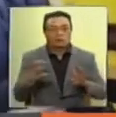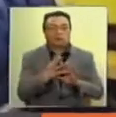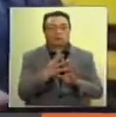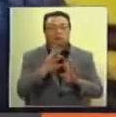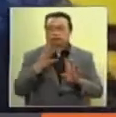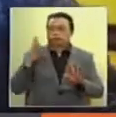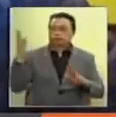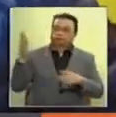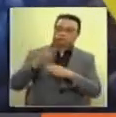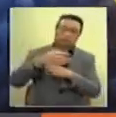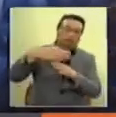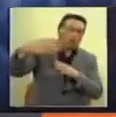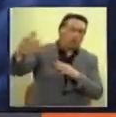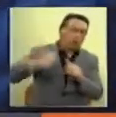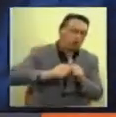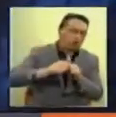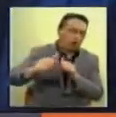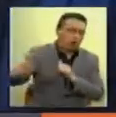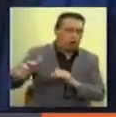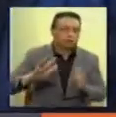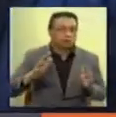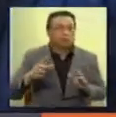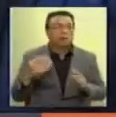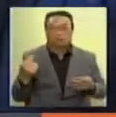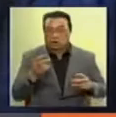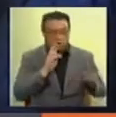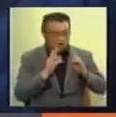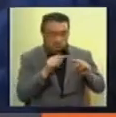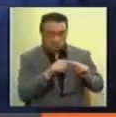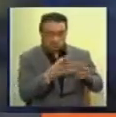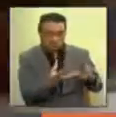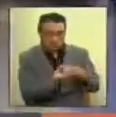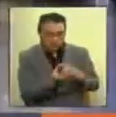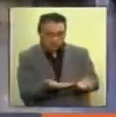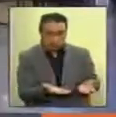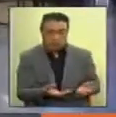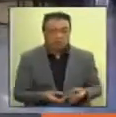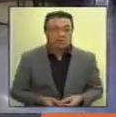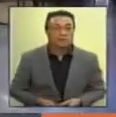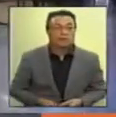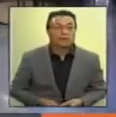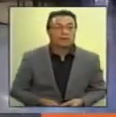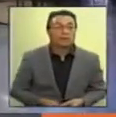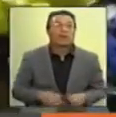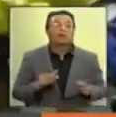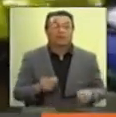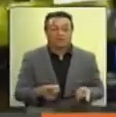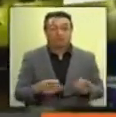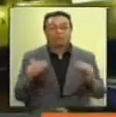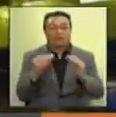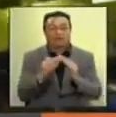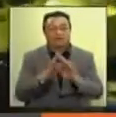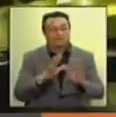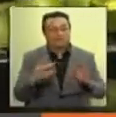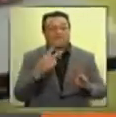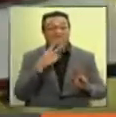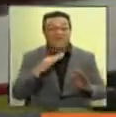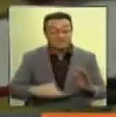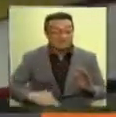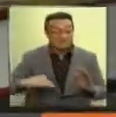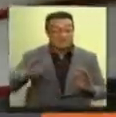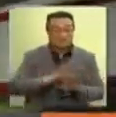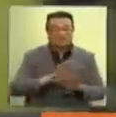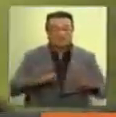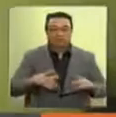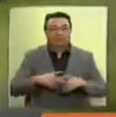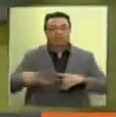fila hasta la mitad de la cuadra para poder hacer el restaurante lleno. No solo tuvieron que dejar la casa en donde habían